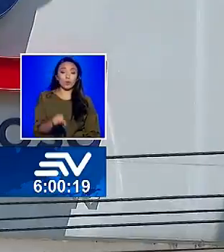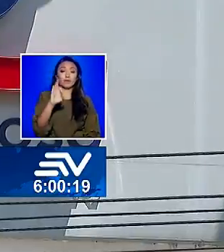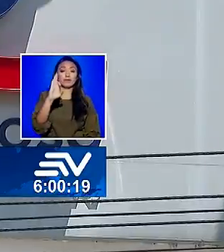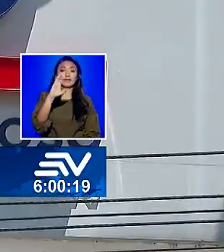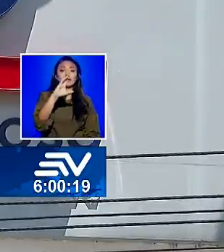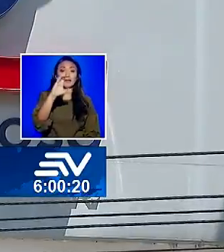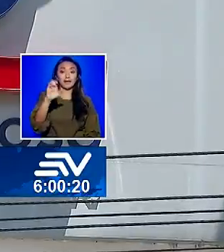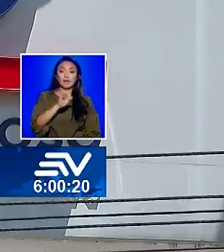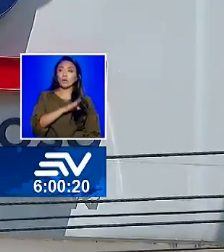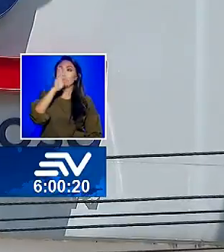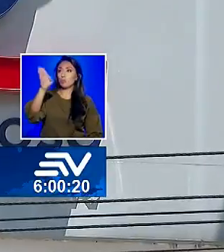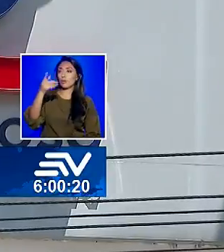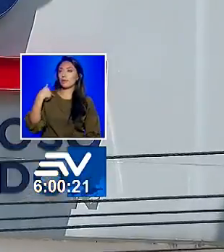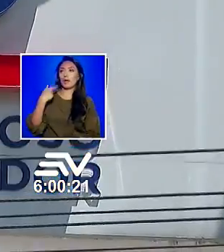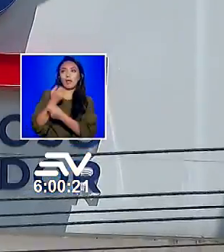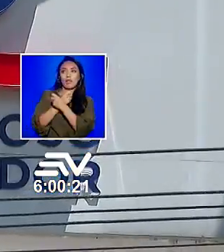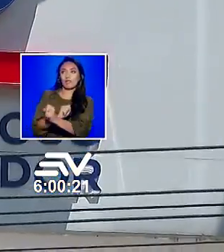contencioso electoral